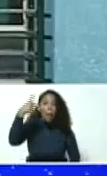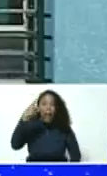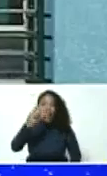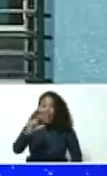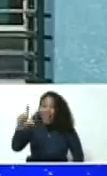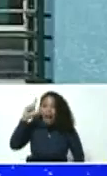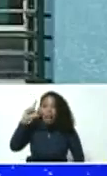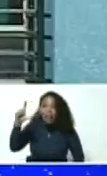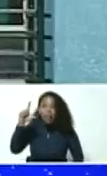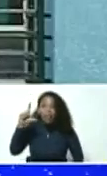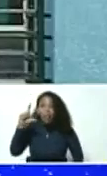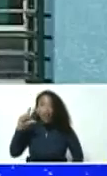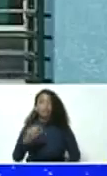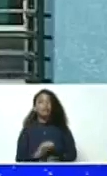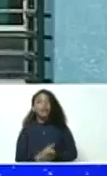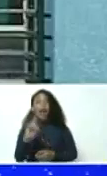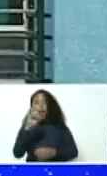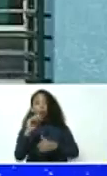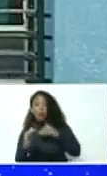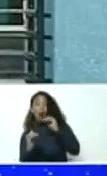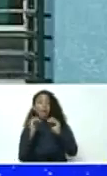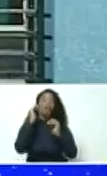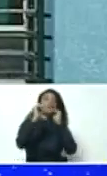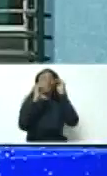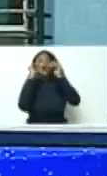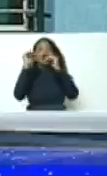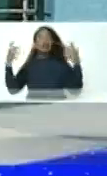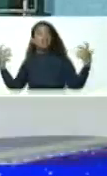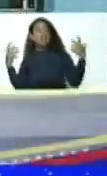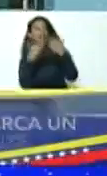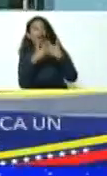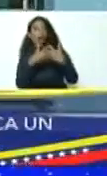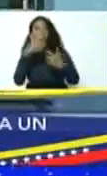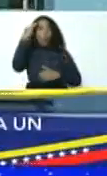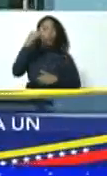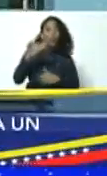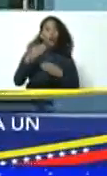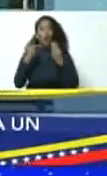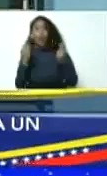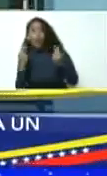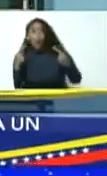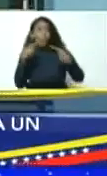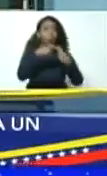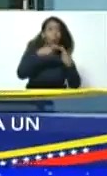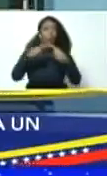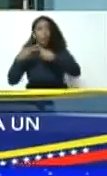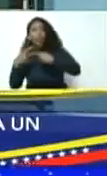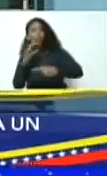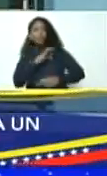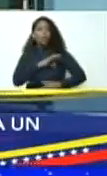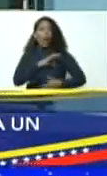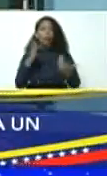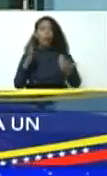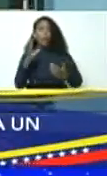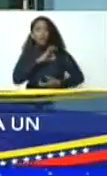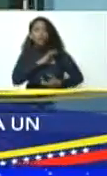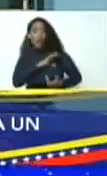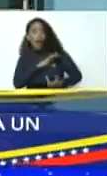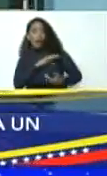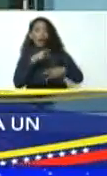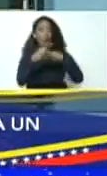dejar que siga escalando un conflicto desde lo militar a lo económico, de lo económico a lo social, de lo social a